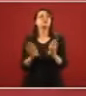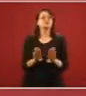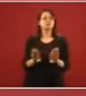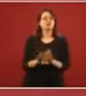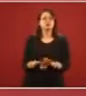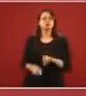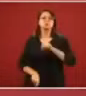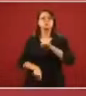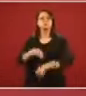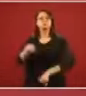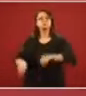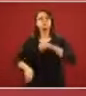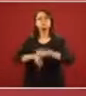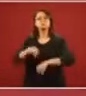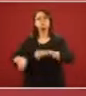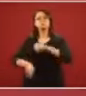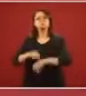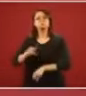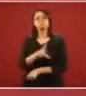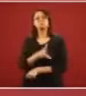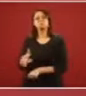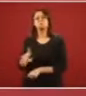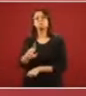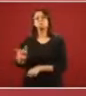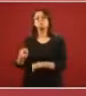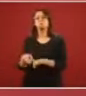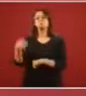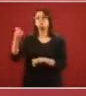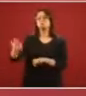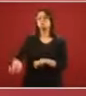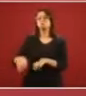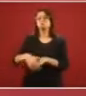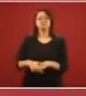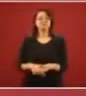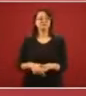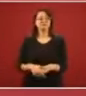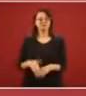Les comentaba de que se averió el avión de Trudeau,